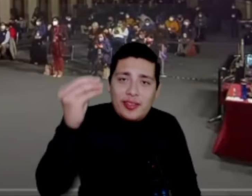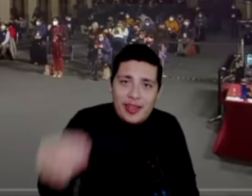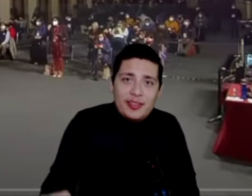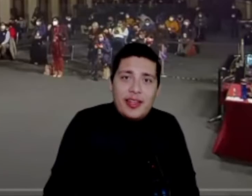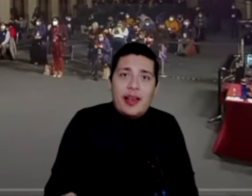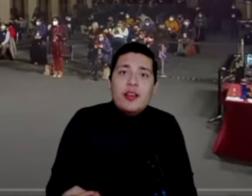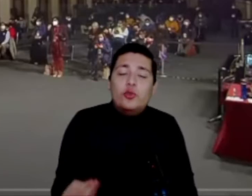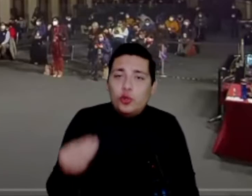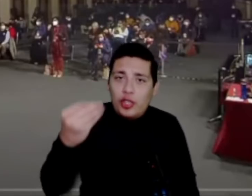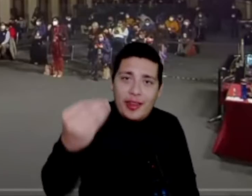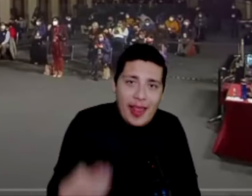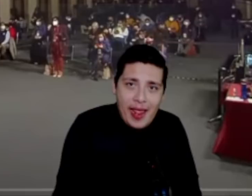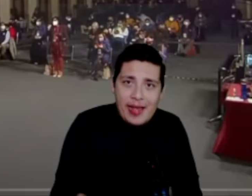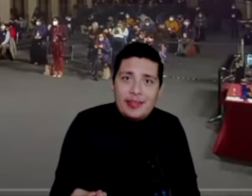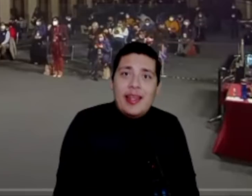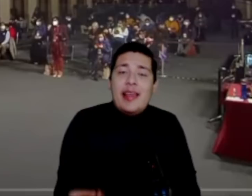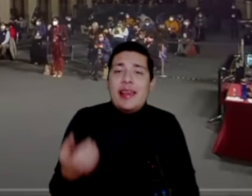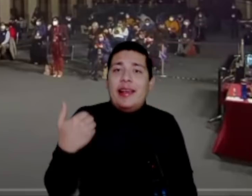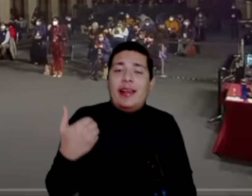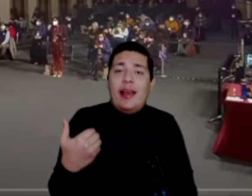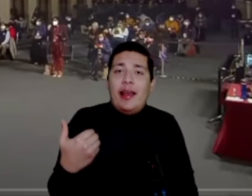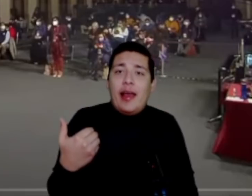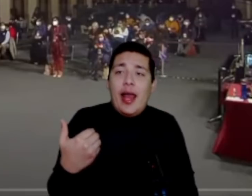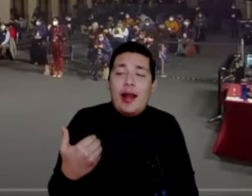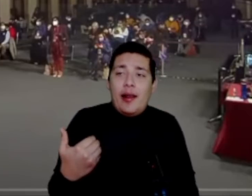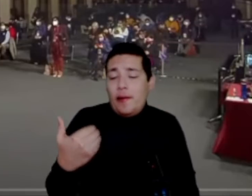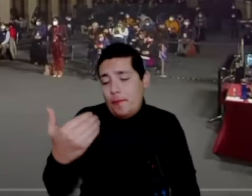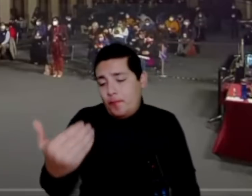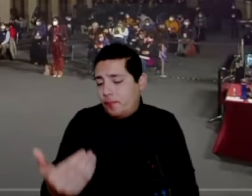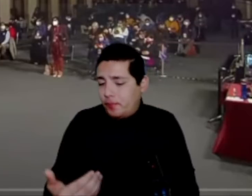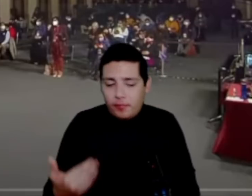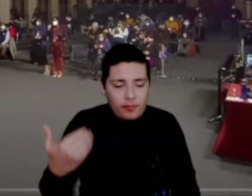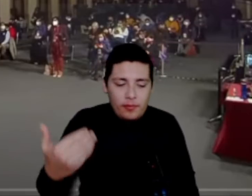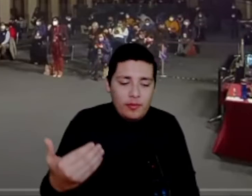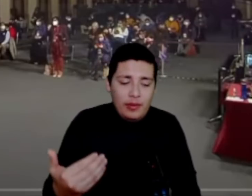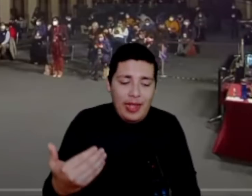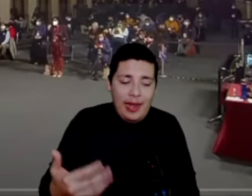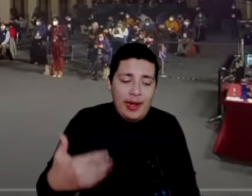su esencia, sus ideas, y